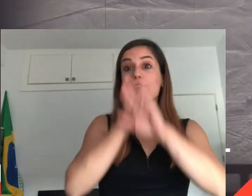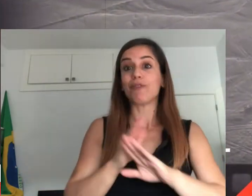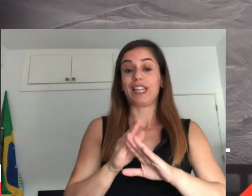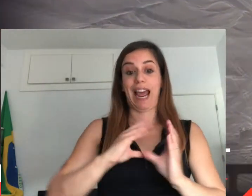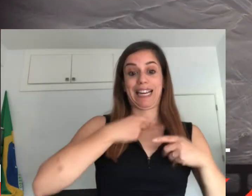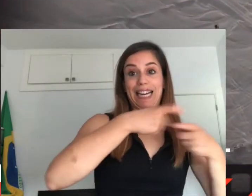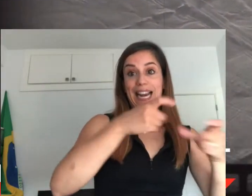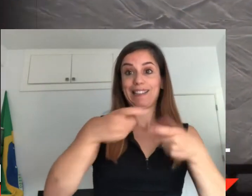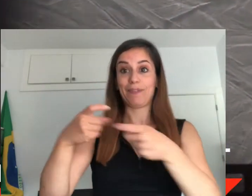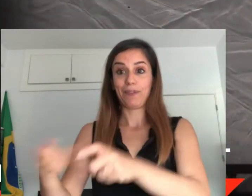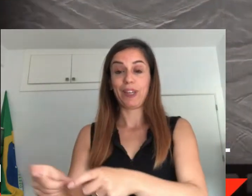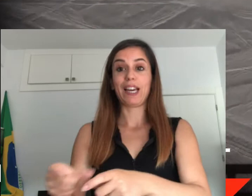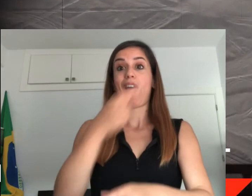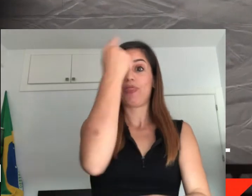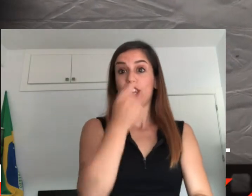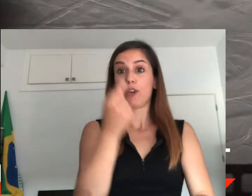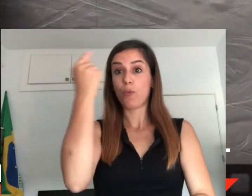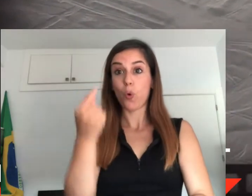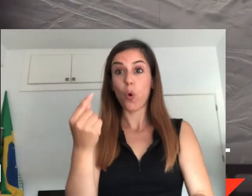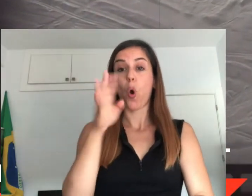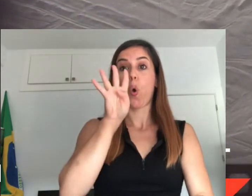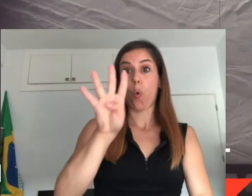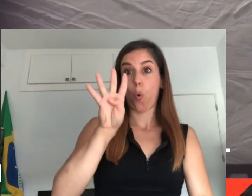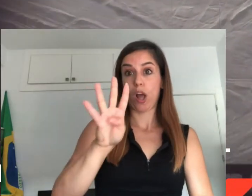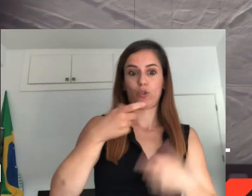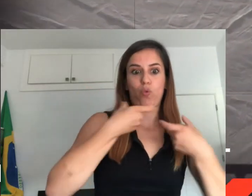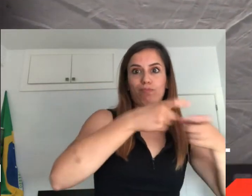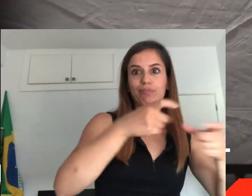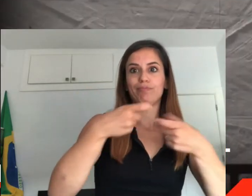clasificando en 4 tipos diferentes de geoglifos lo que sería